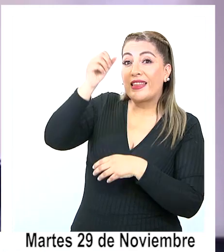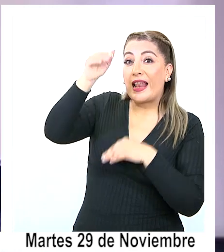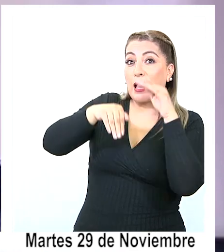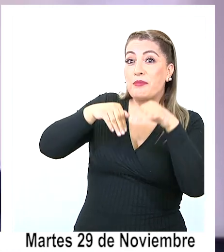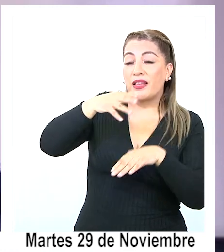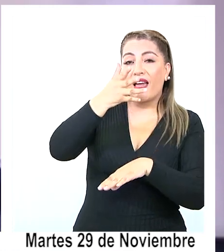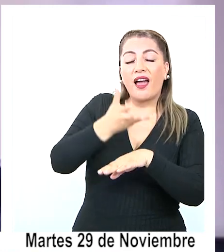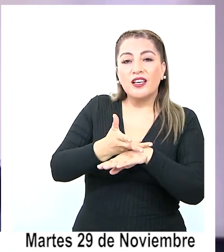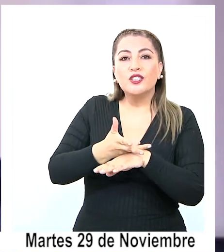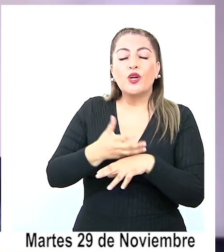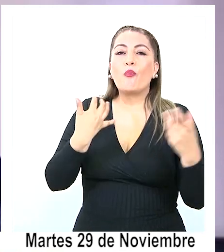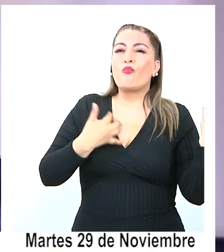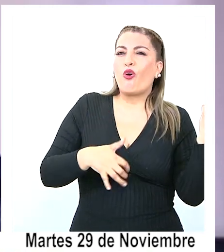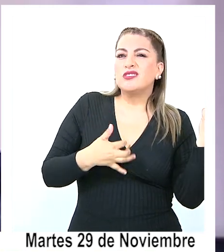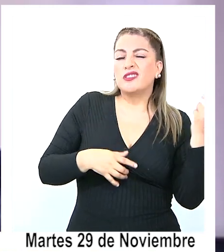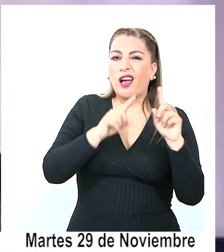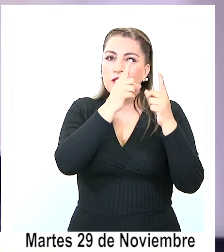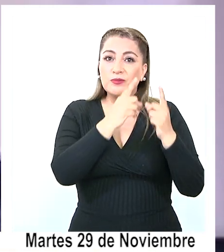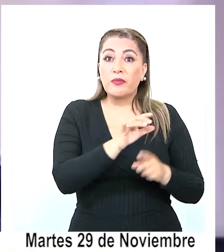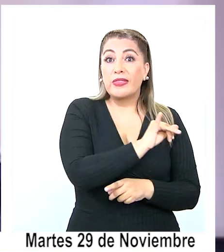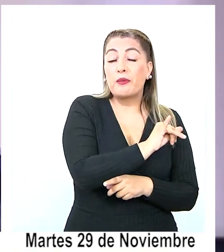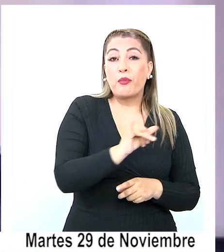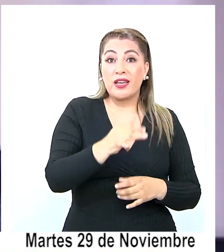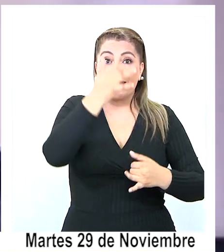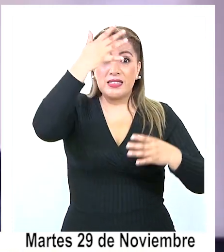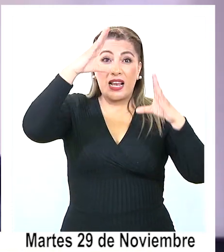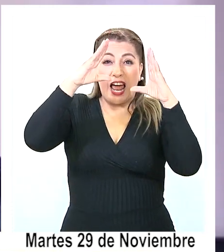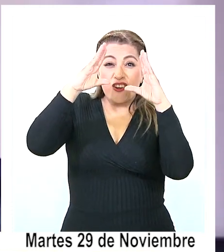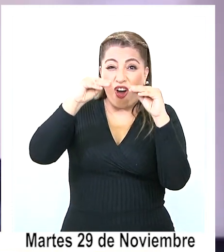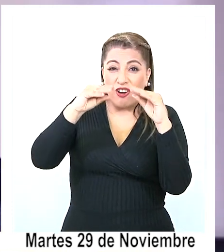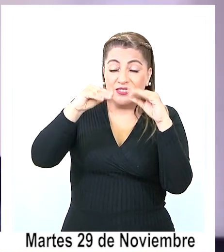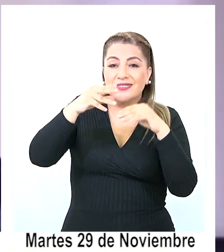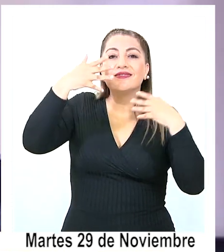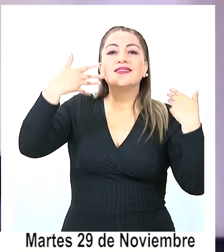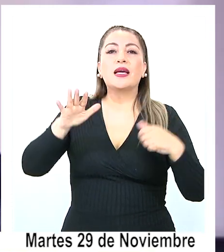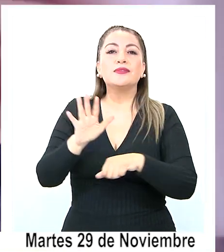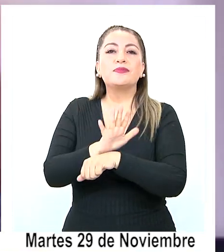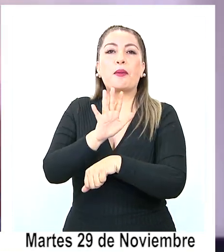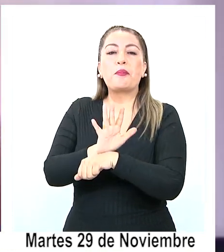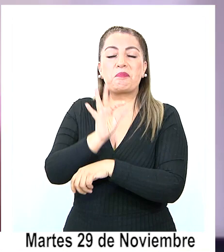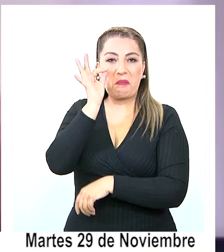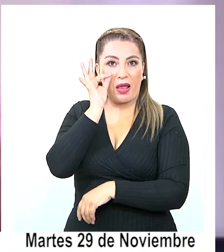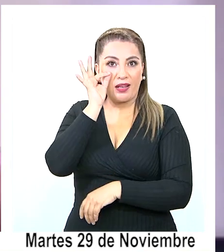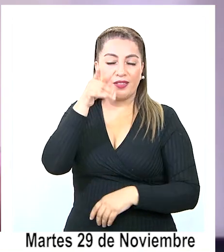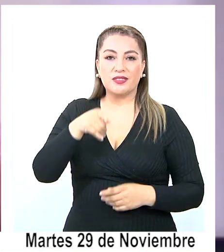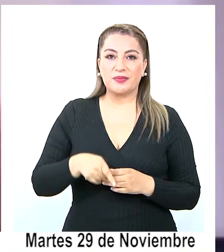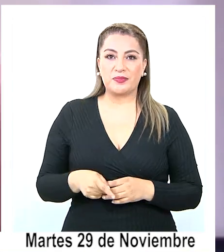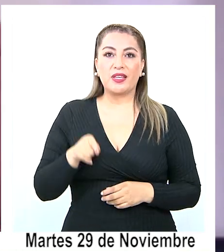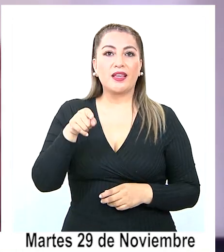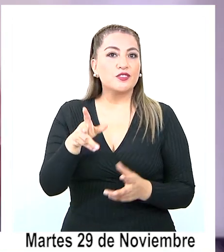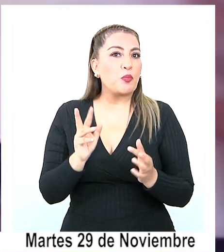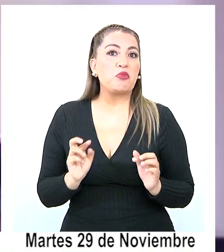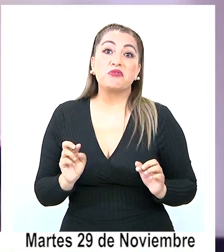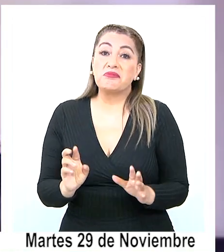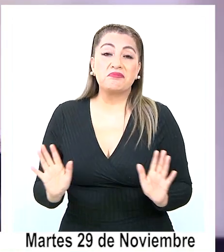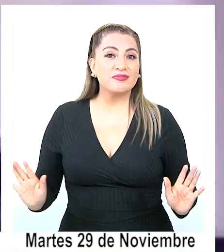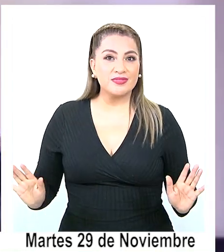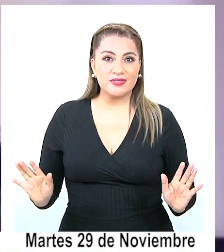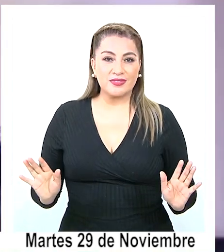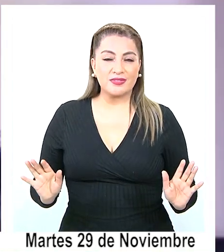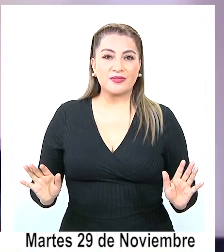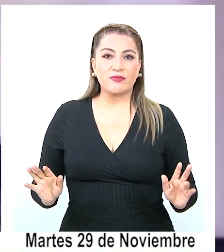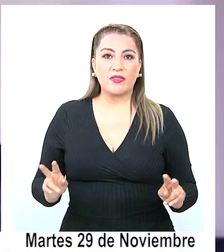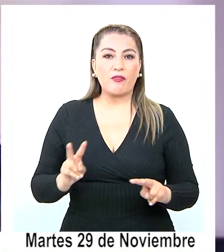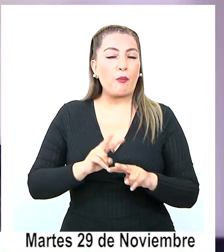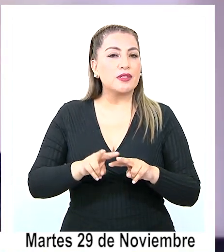covacha vamos a tener músicos locales y posteriormente cuando ya oscurece vamos a estar proyectando la película Así que la instancia Bueno vamos a hacer